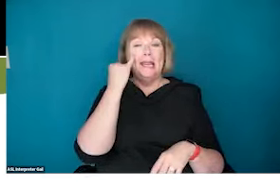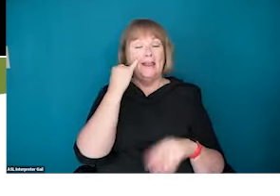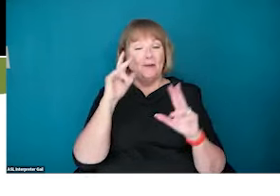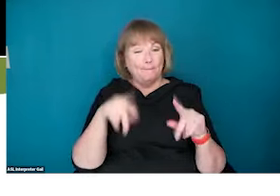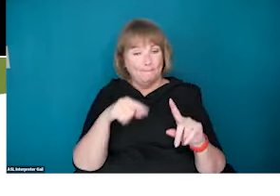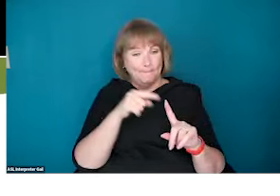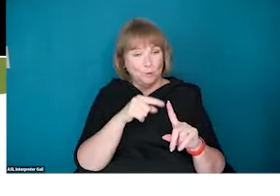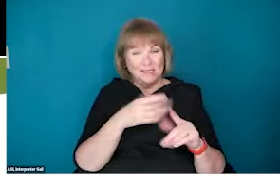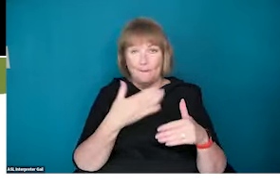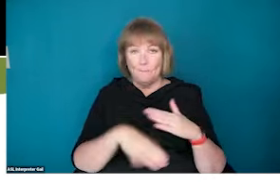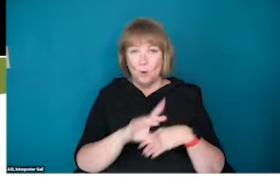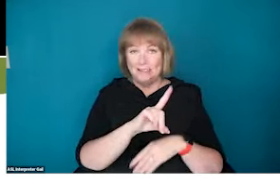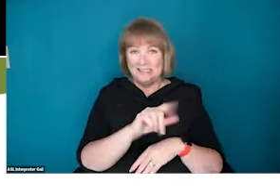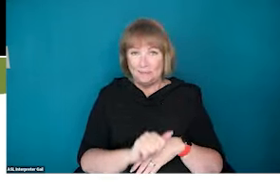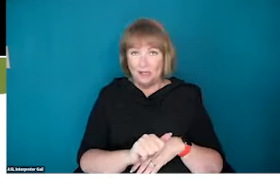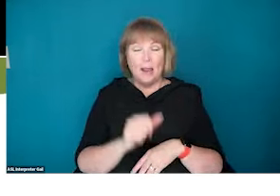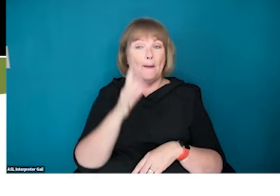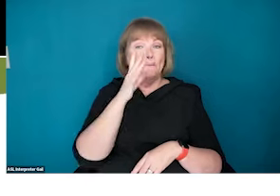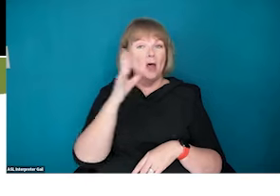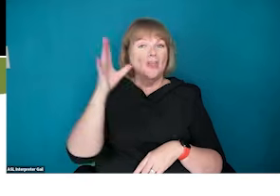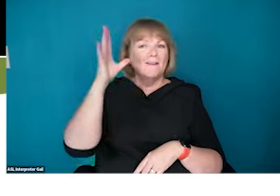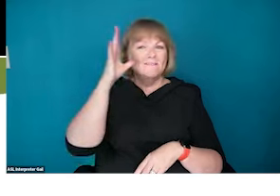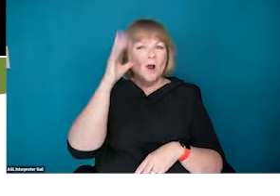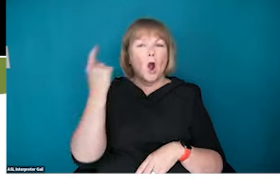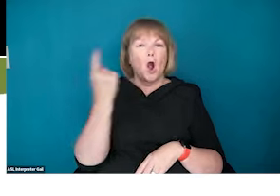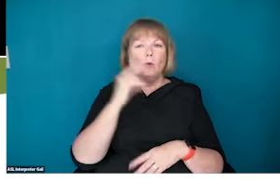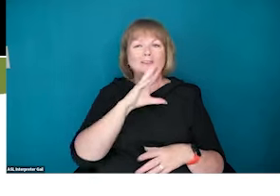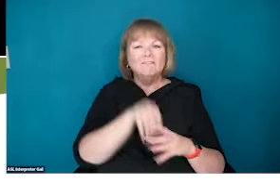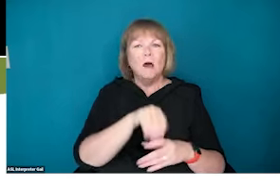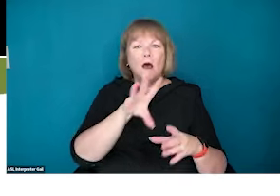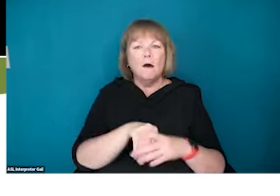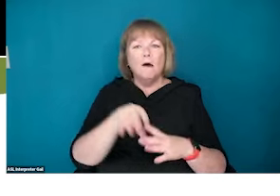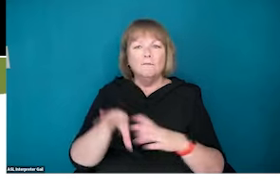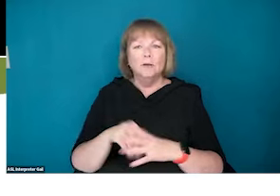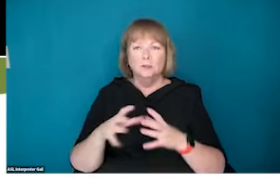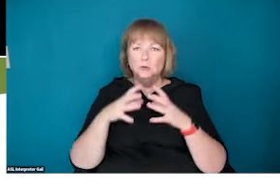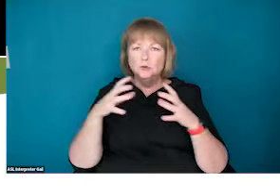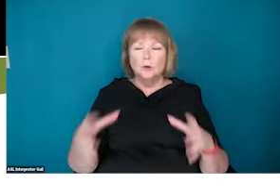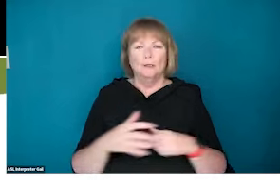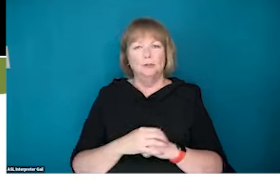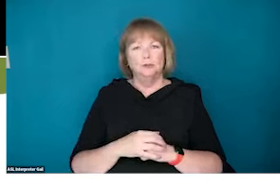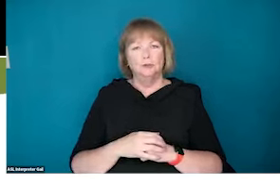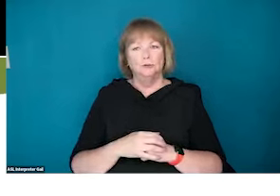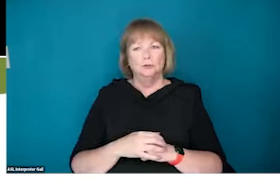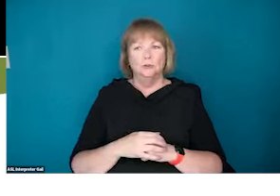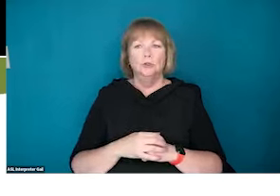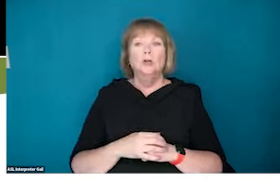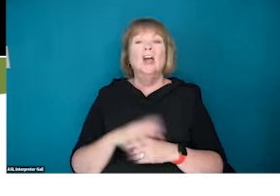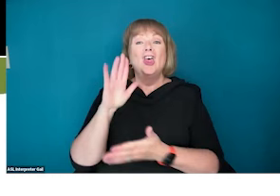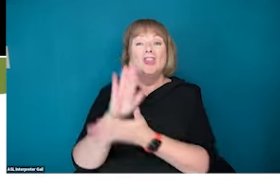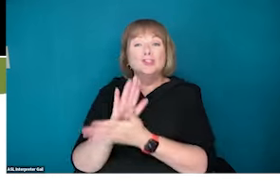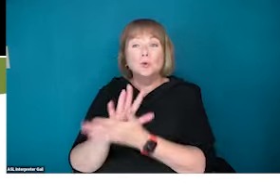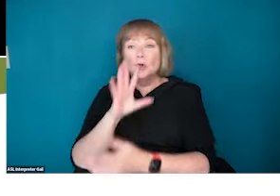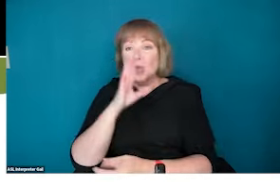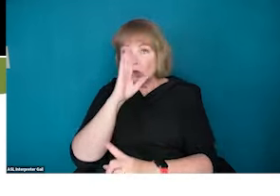las decisiones que él va a tomar. Entonces, siempre a medida que nosotros hicimos la transición a un acuerdo